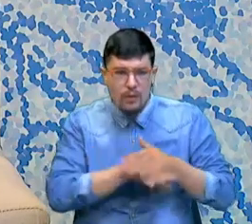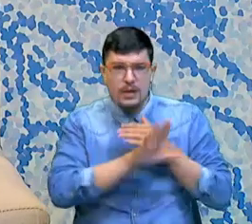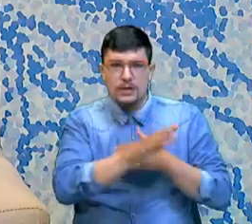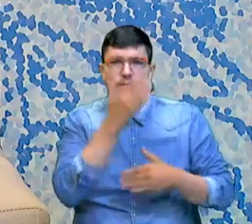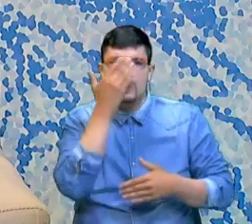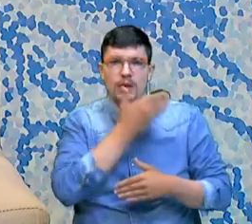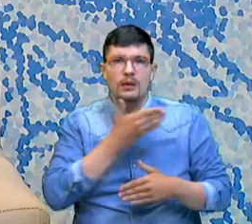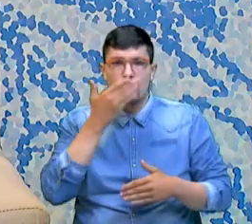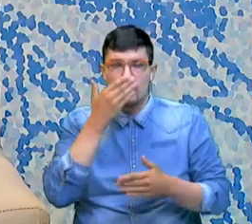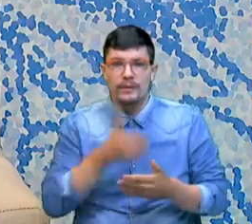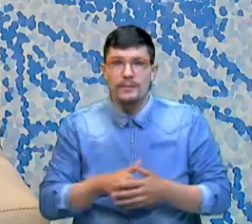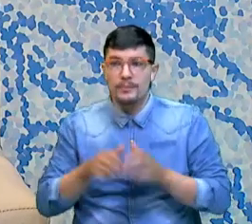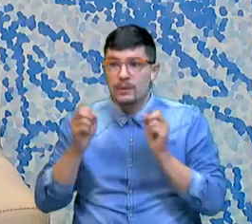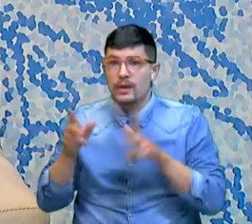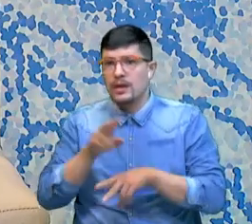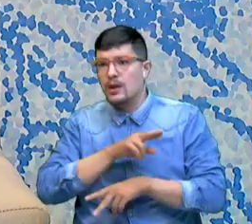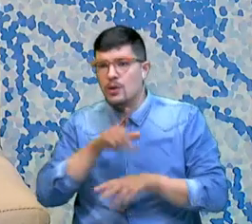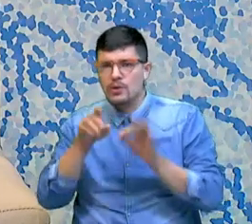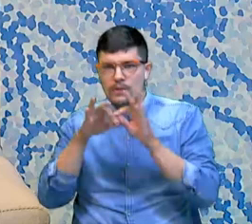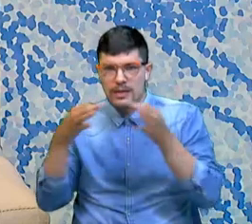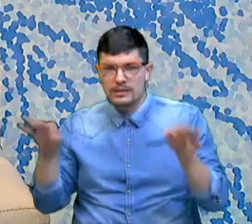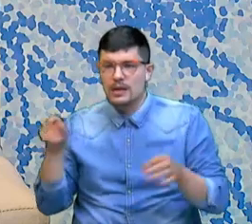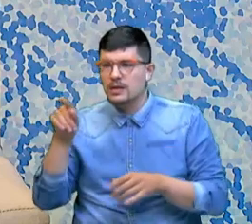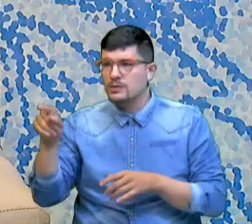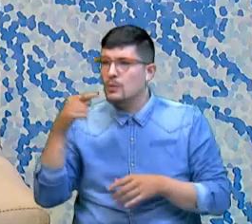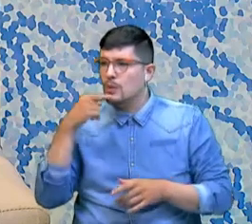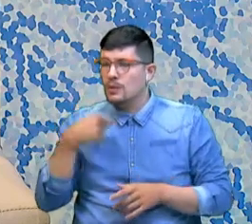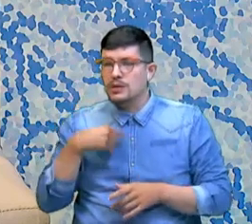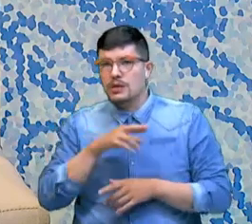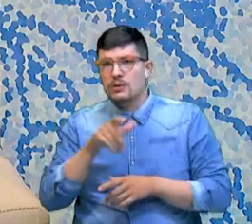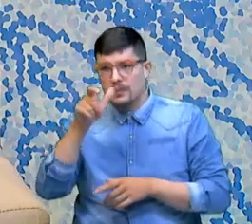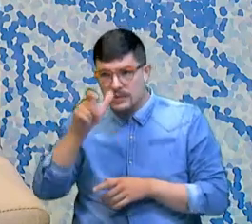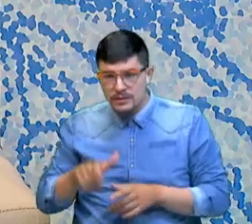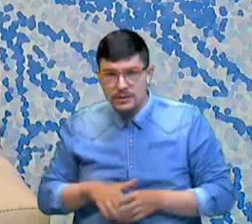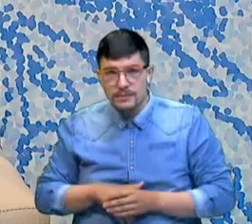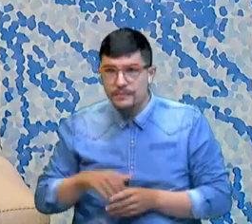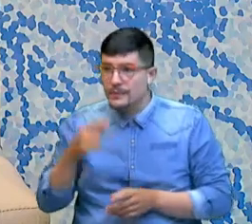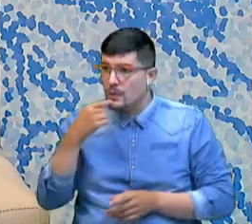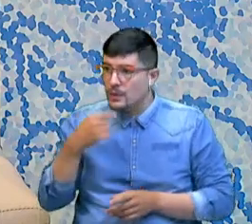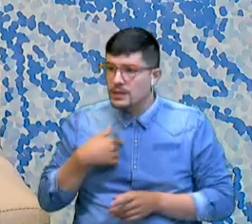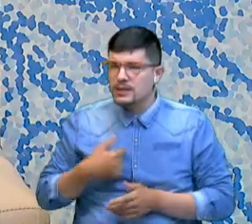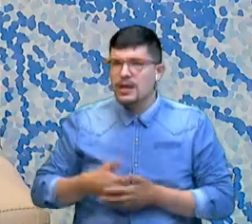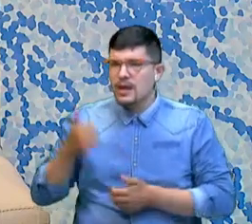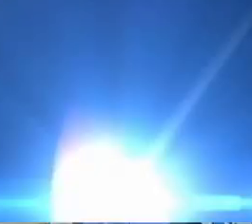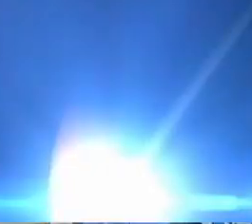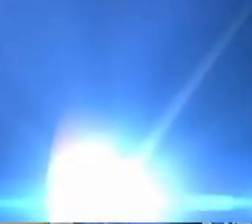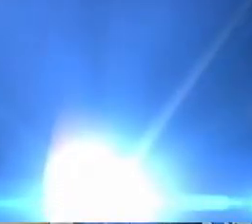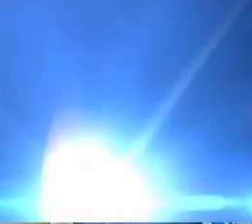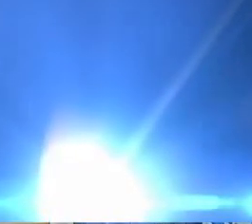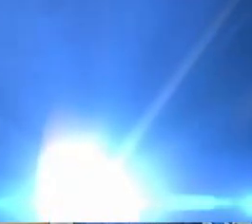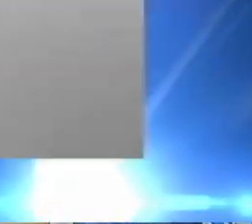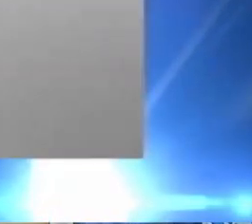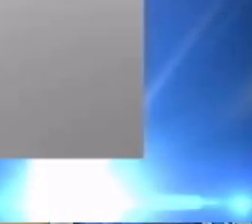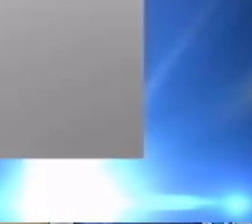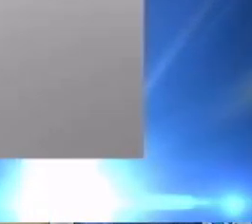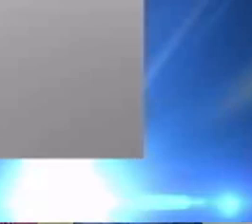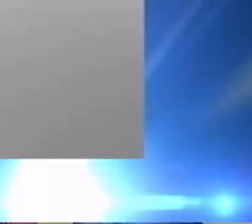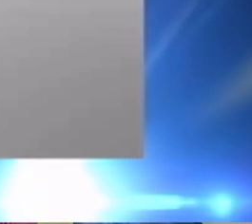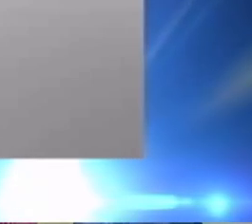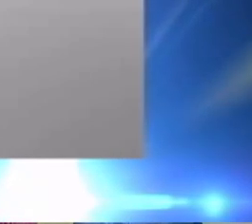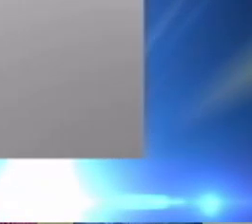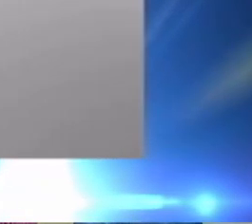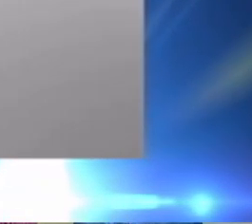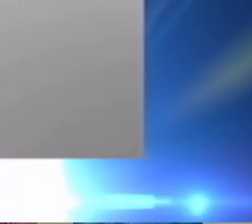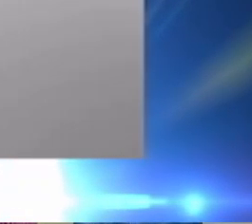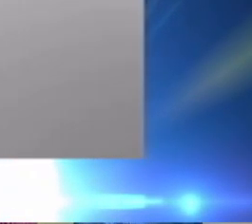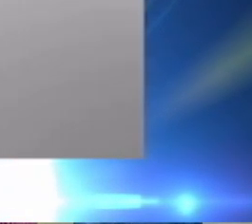pruebas. Tenemos otro mensaje de otro televidente. Dice, ¿qué trámite hacer y ante qué entidad